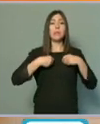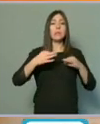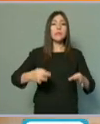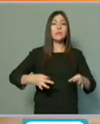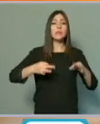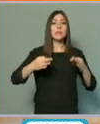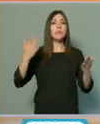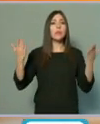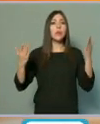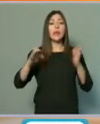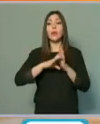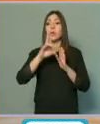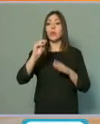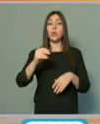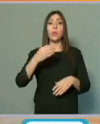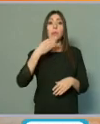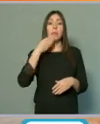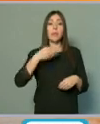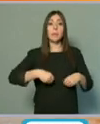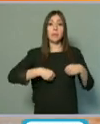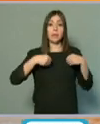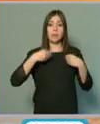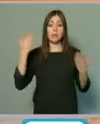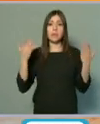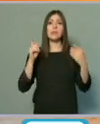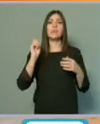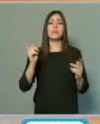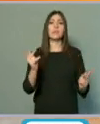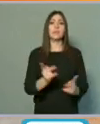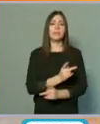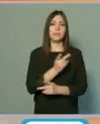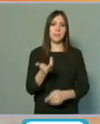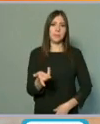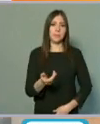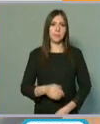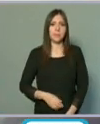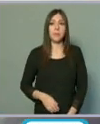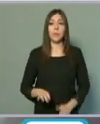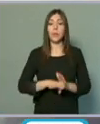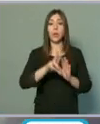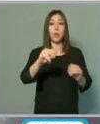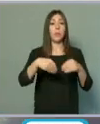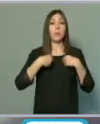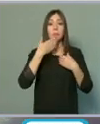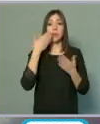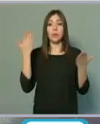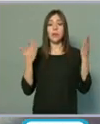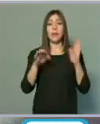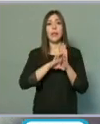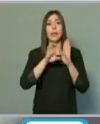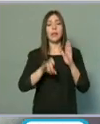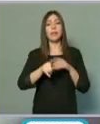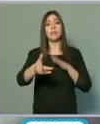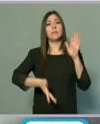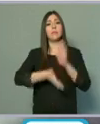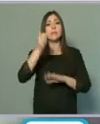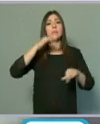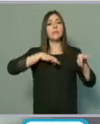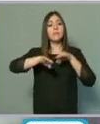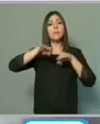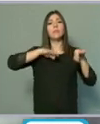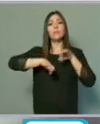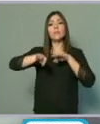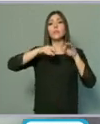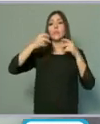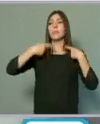son las consecuencias de no vivir en un balance? Muy buena pregunta. Las consecuencias de no vivir en balance es que, por ejemplo, me toca trabajar mucho con